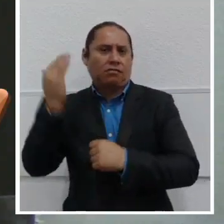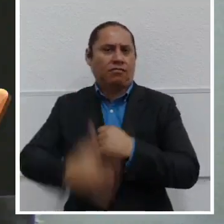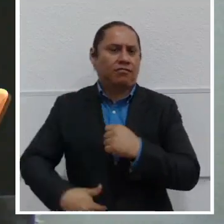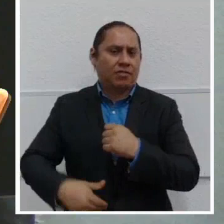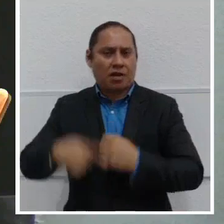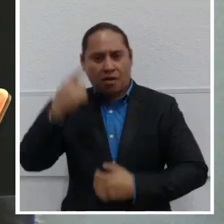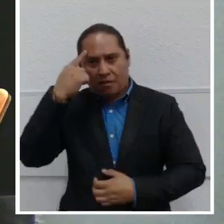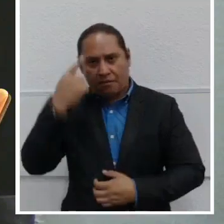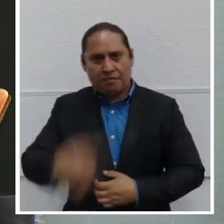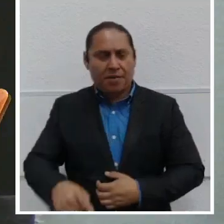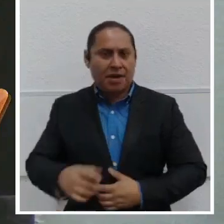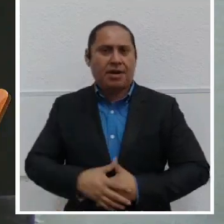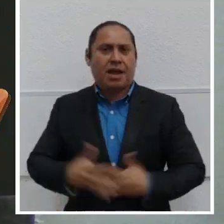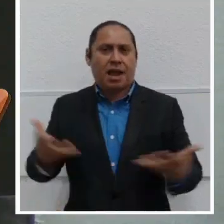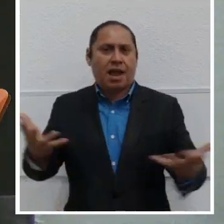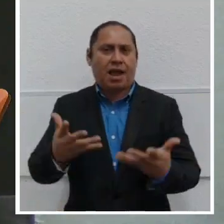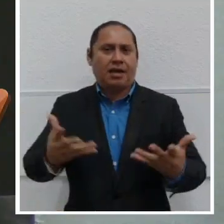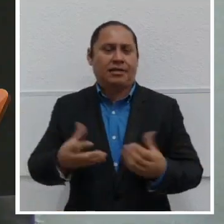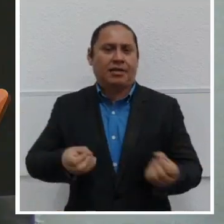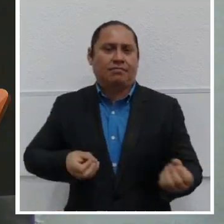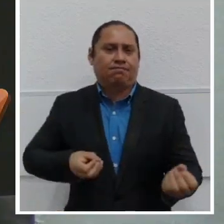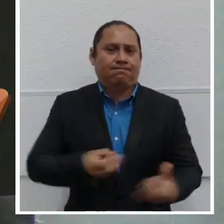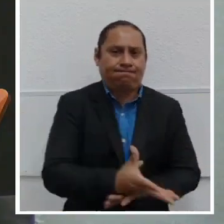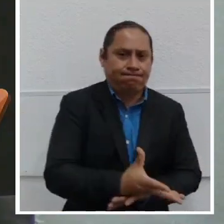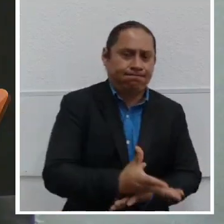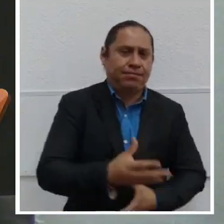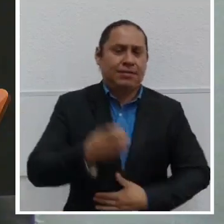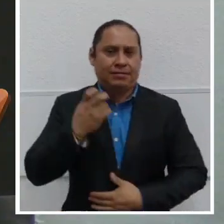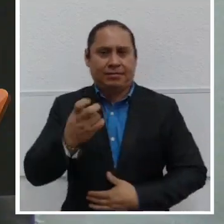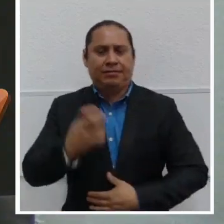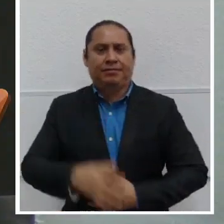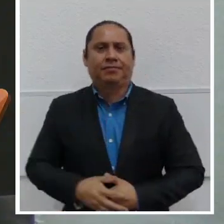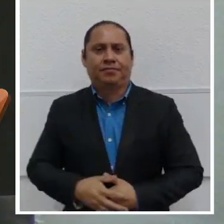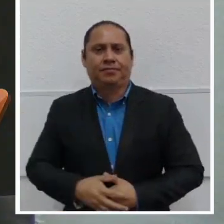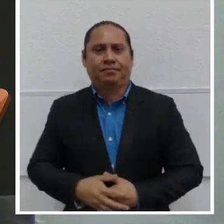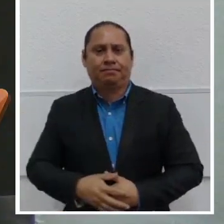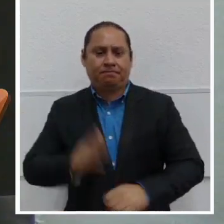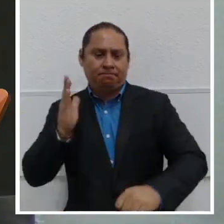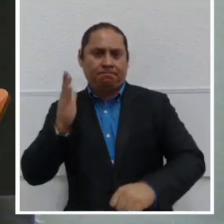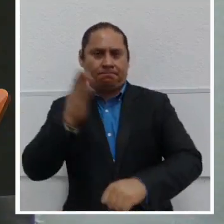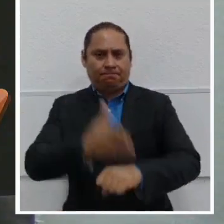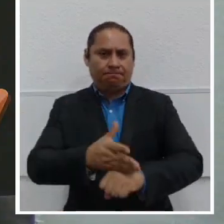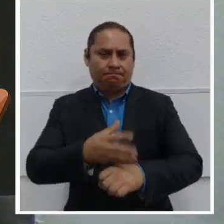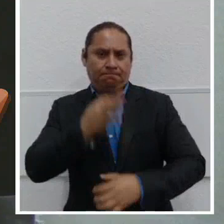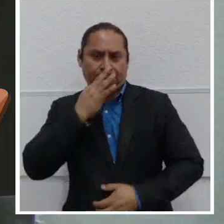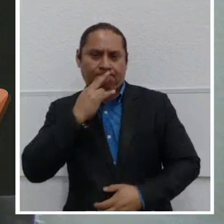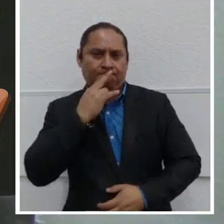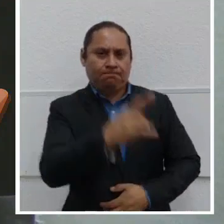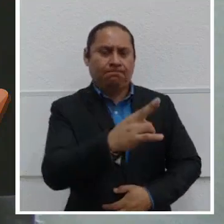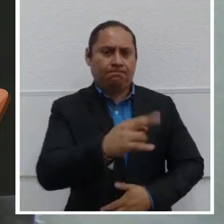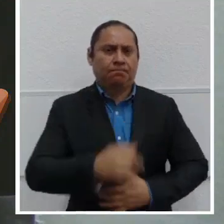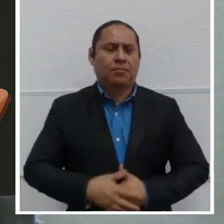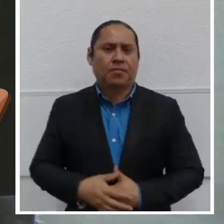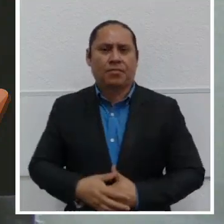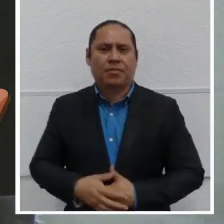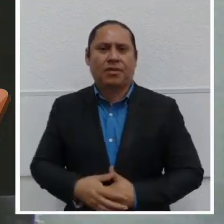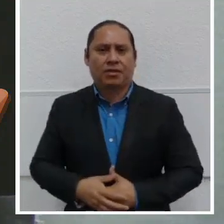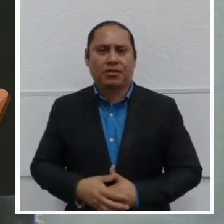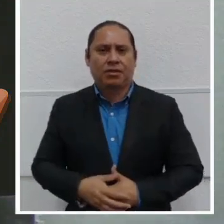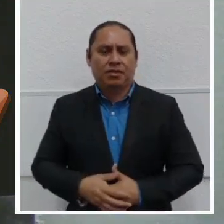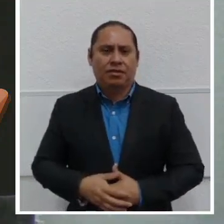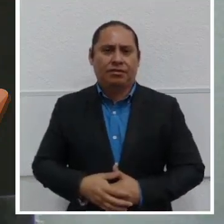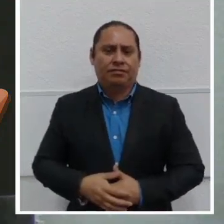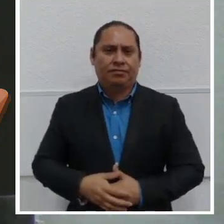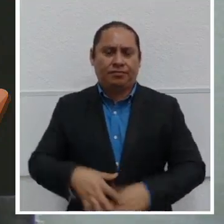poder hacer el aborto en la sentencia viene el primero se admite a trámite la